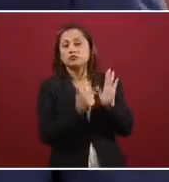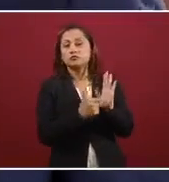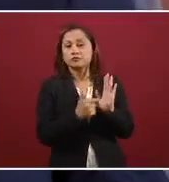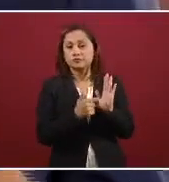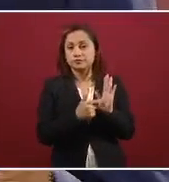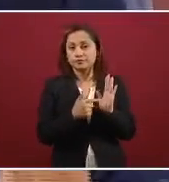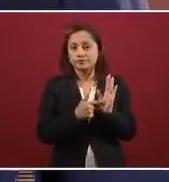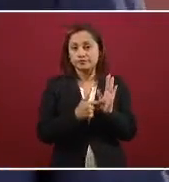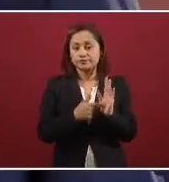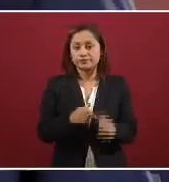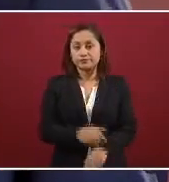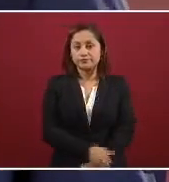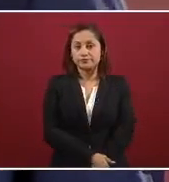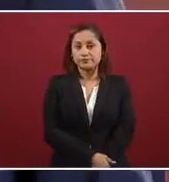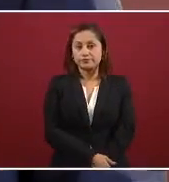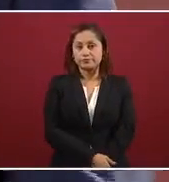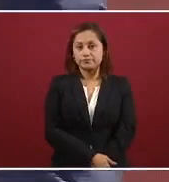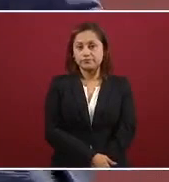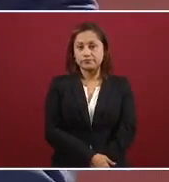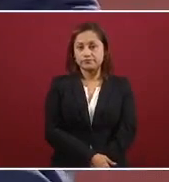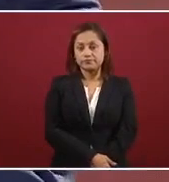aun cuando